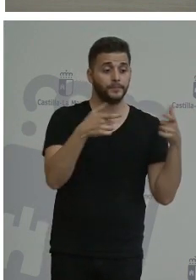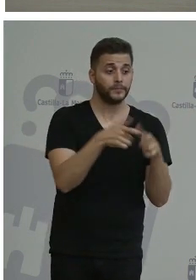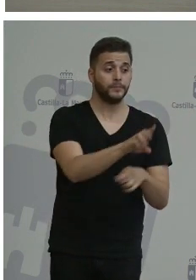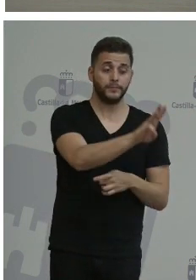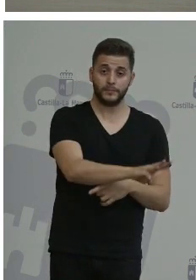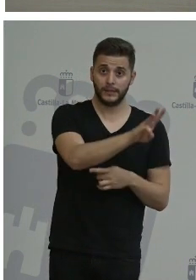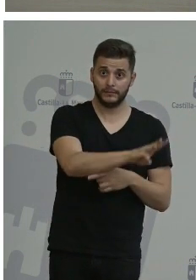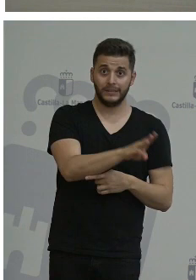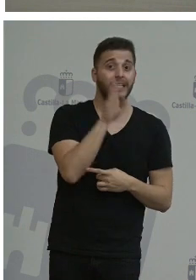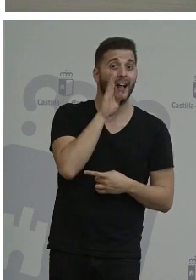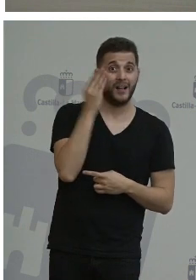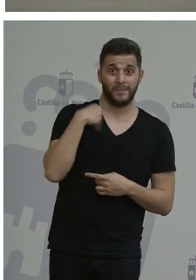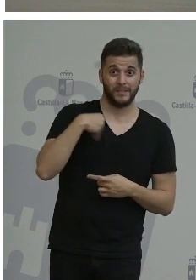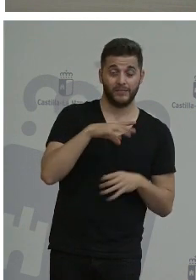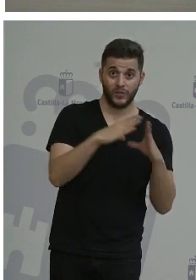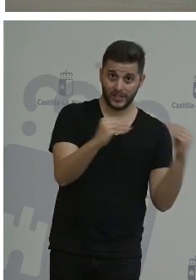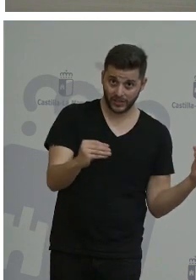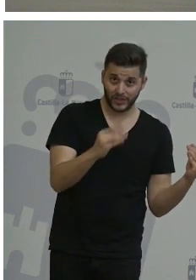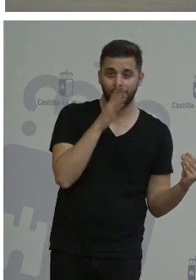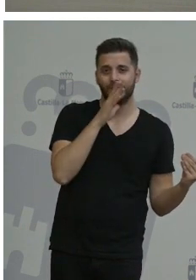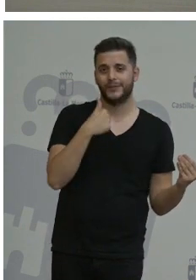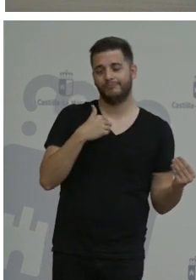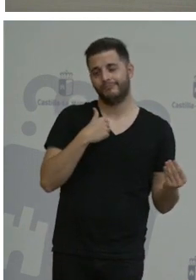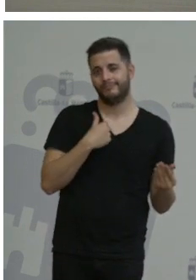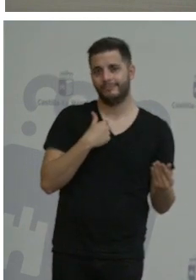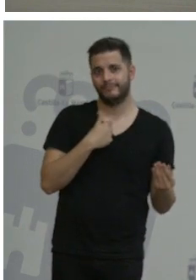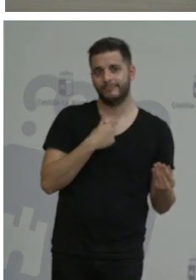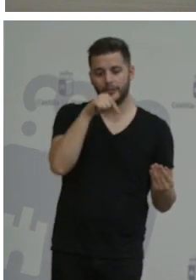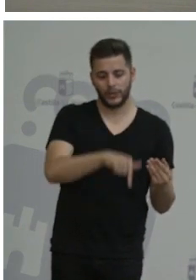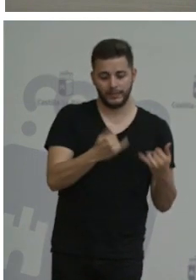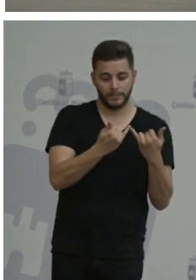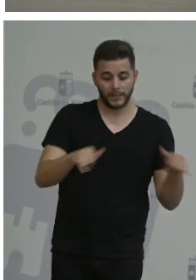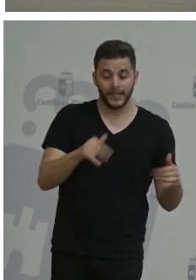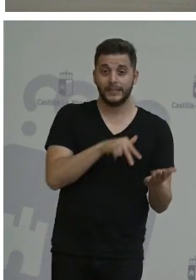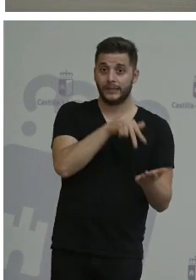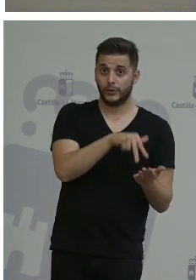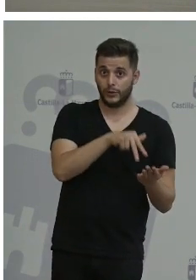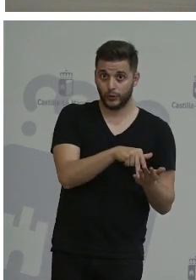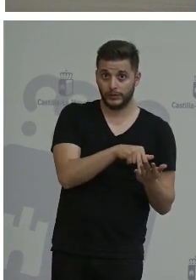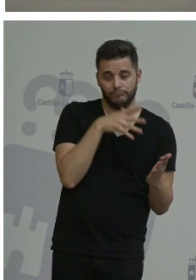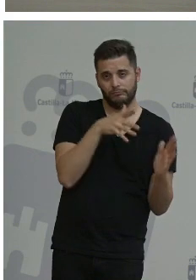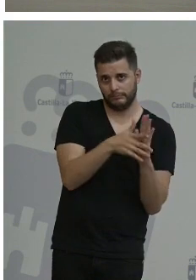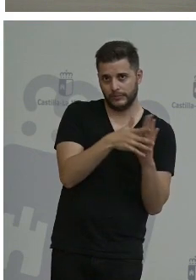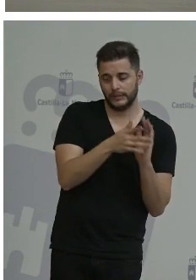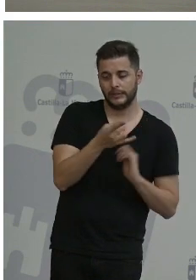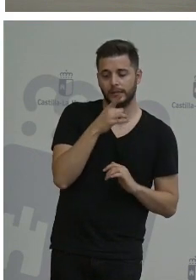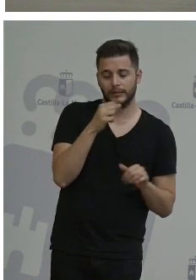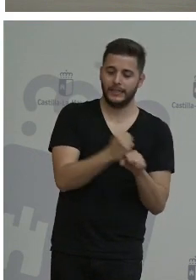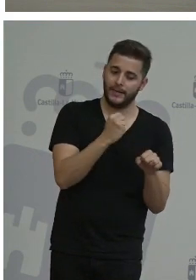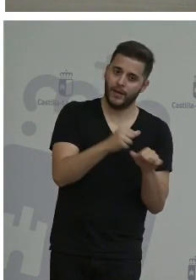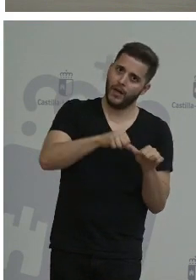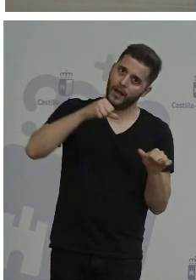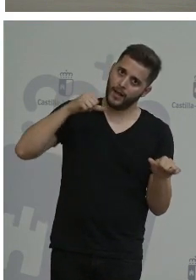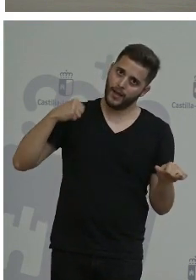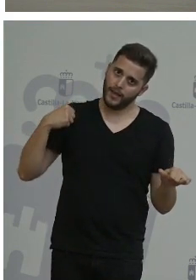es lo que hacemos en Andalucía, por esa mi presencia aquí en este acto y en el trabajo que he hecho previamente,